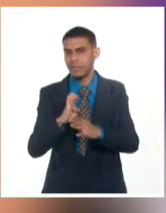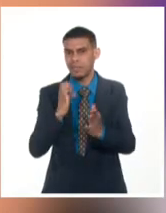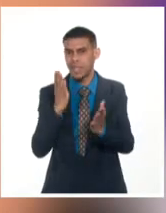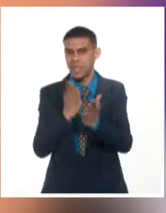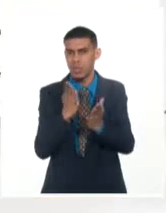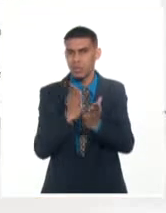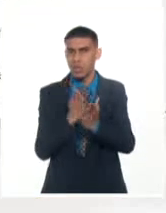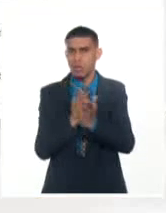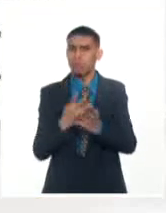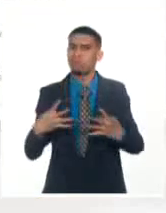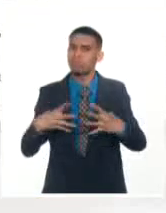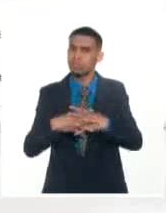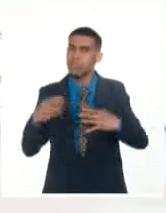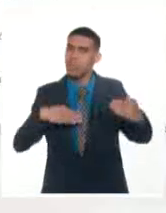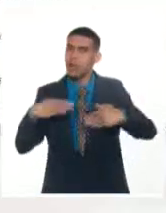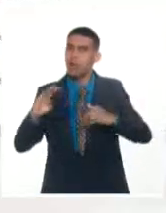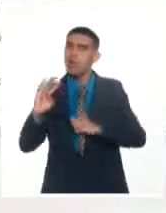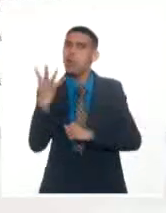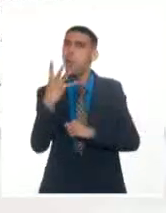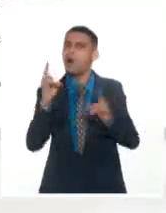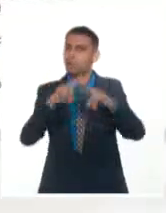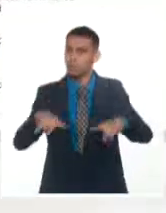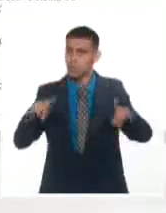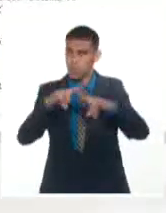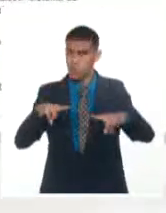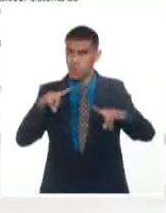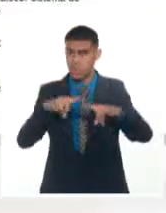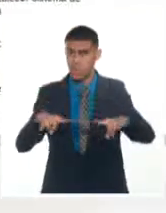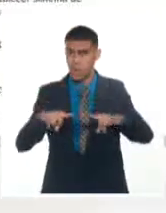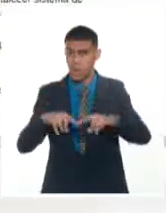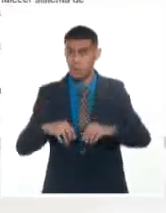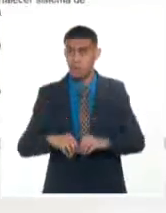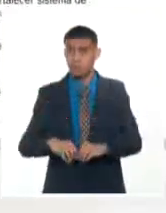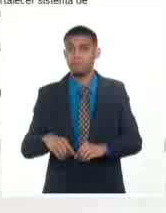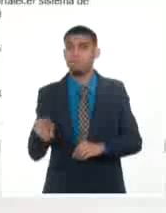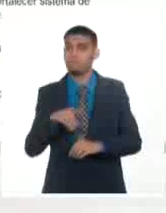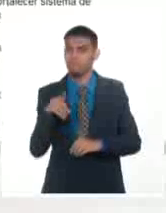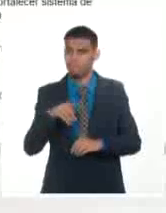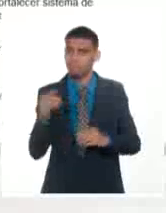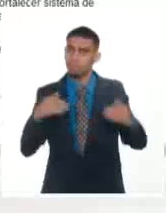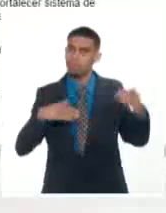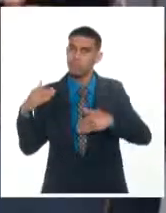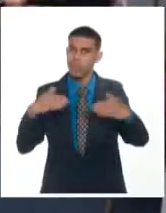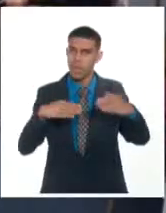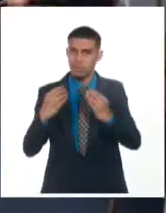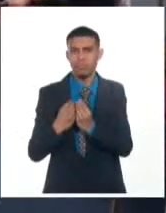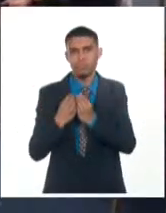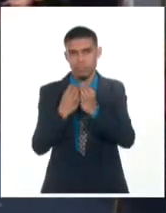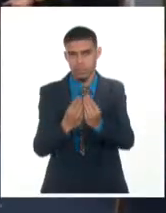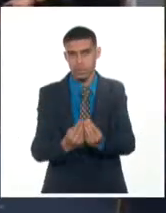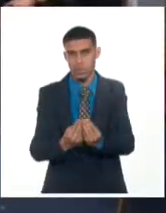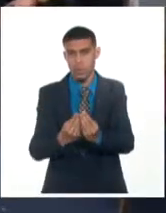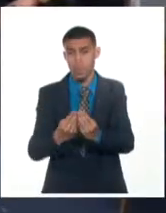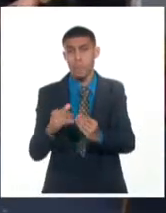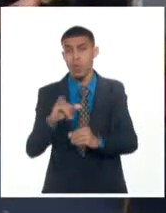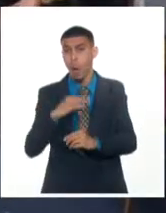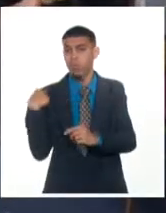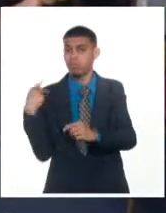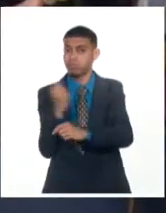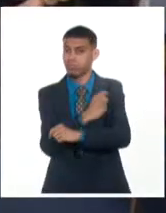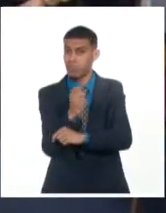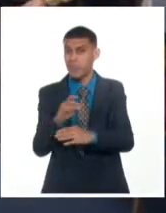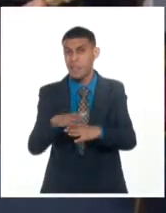el Istmo, con participación en 4 universidades y 2 escuelas, José Barrios, alabó el rol de Llamas en la formación de líderes